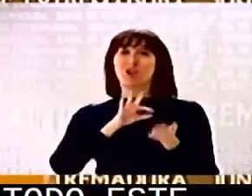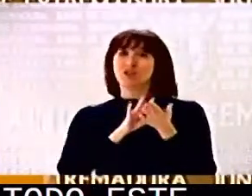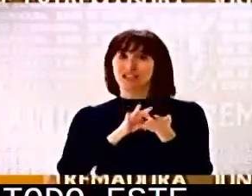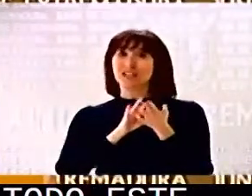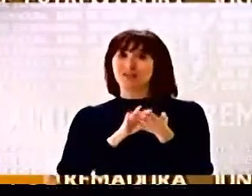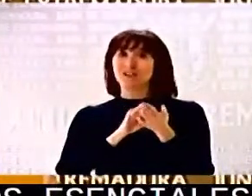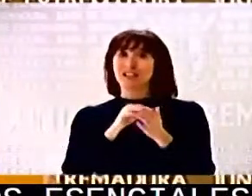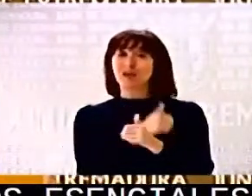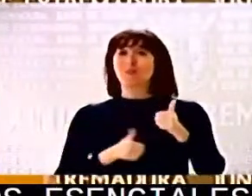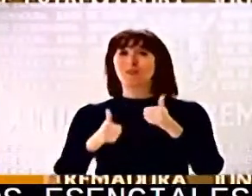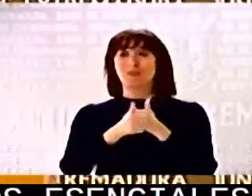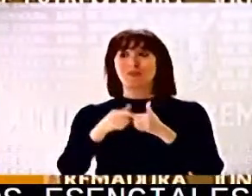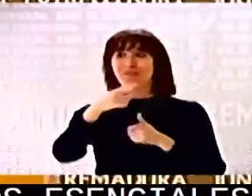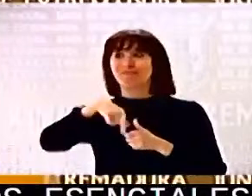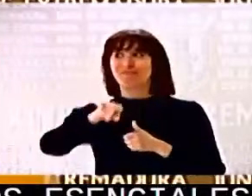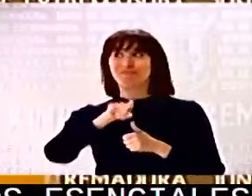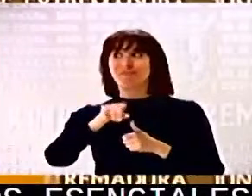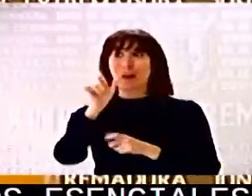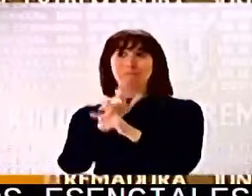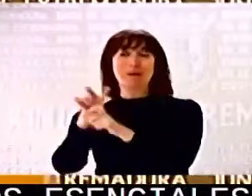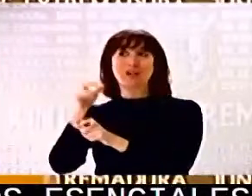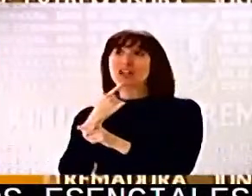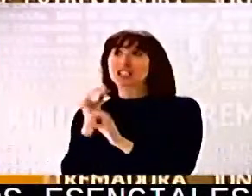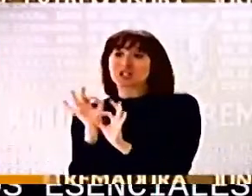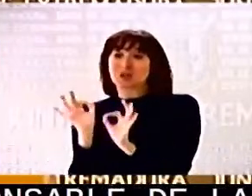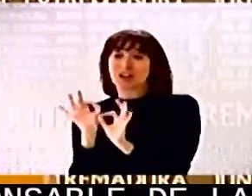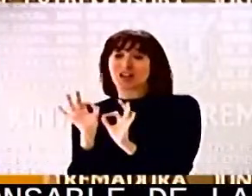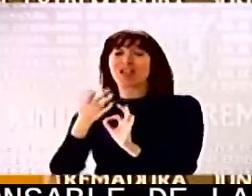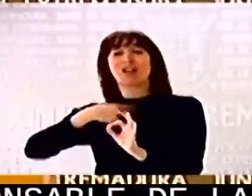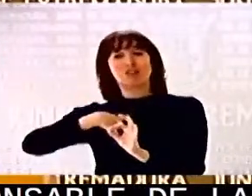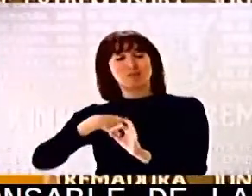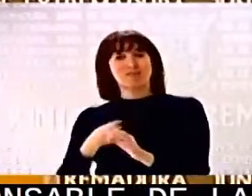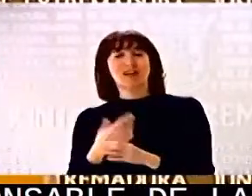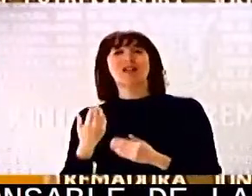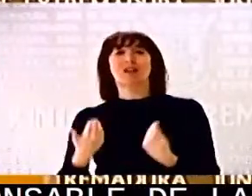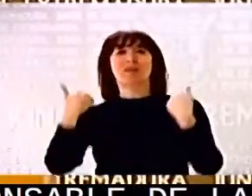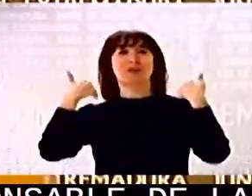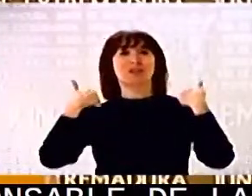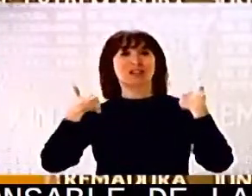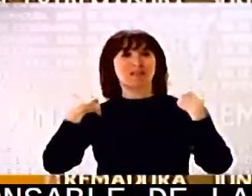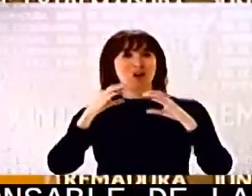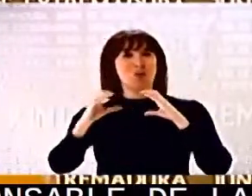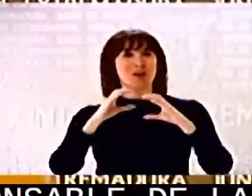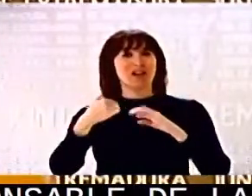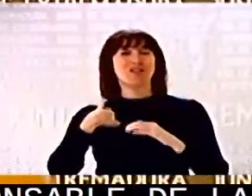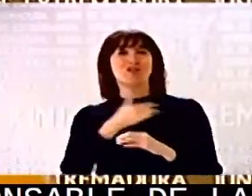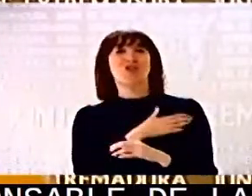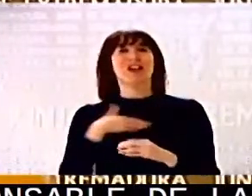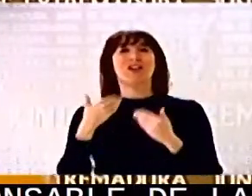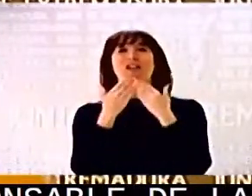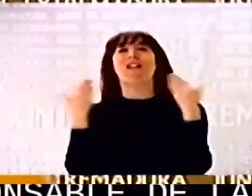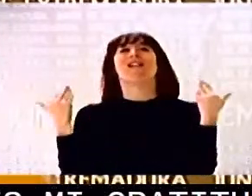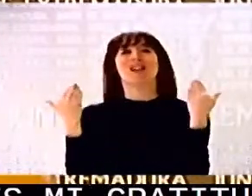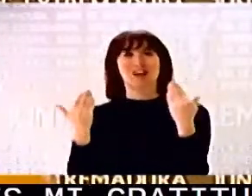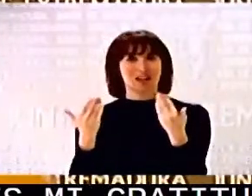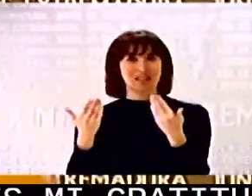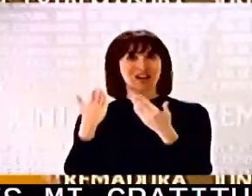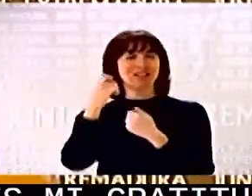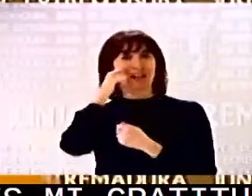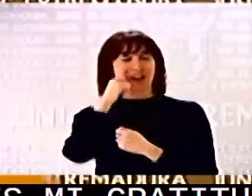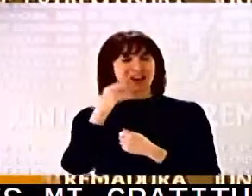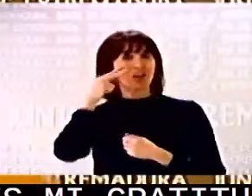esenciales de los que nadie habla y yo, como responsable de la comunicación del Gobierno, quiero darles mi gratitud y también mi cariño y